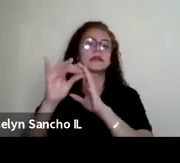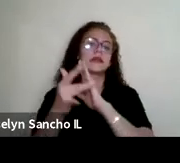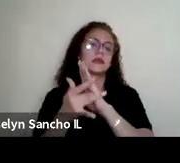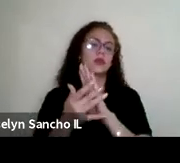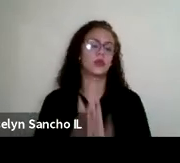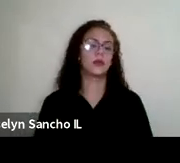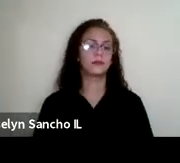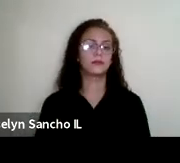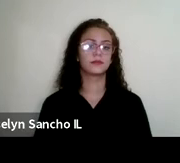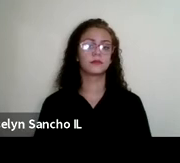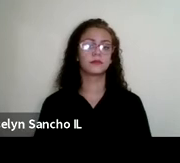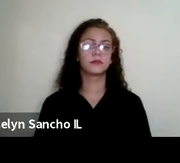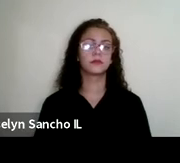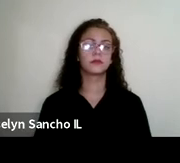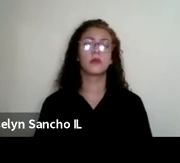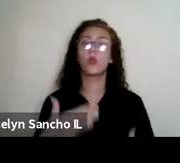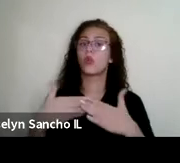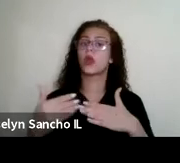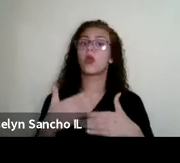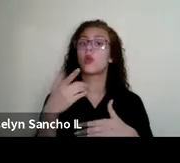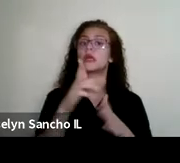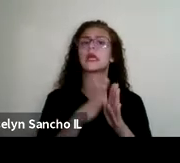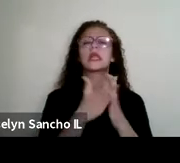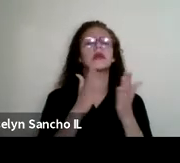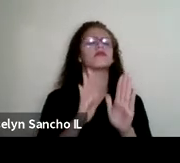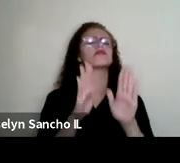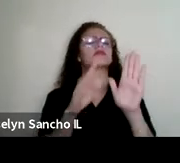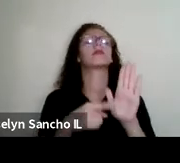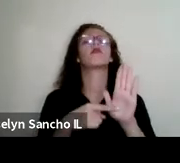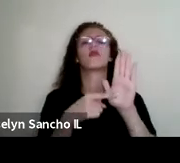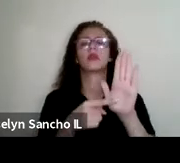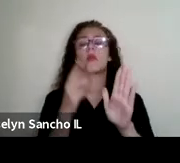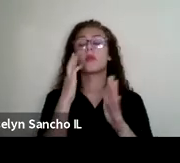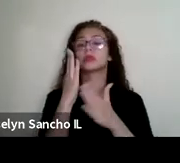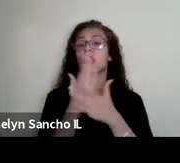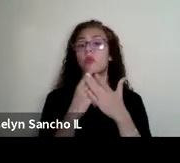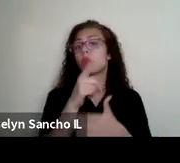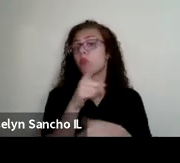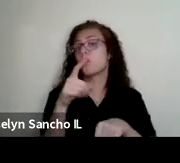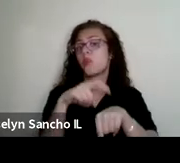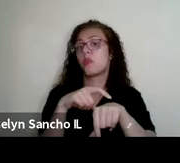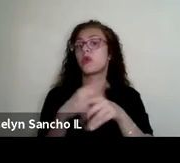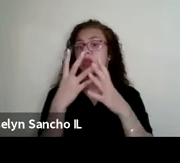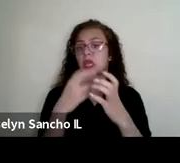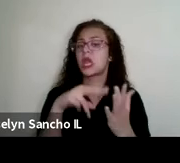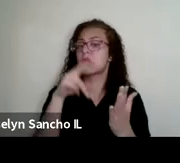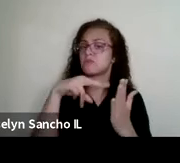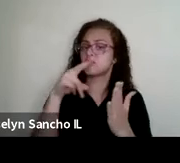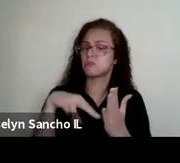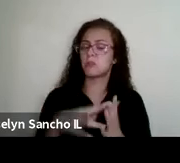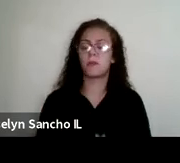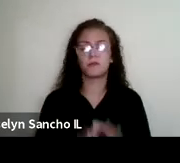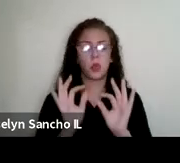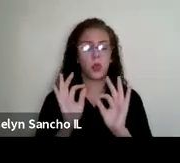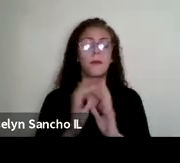tecnología. Cualquier cosa, ese libro es una excelente referencia por si en algún momento quieren ubicarlo,